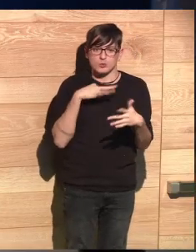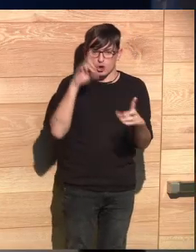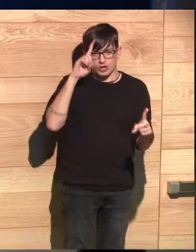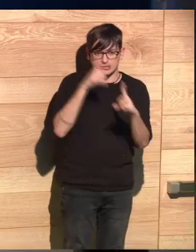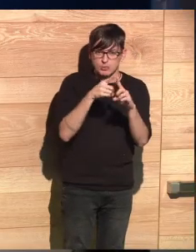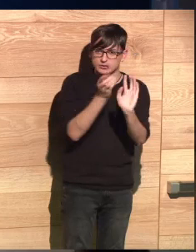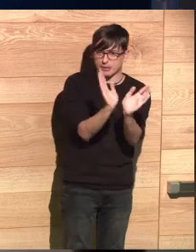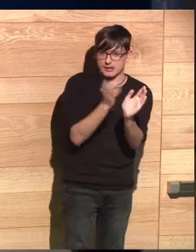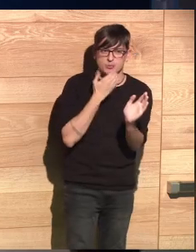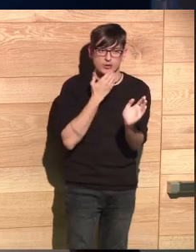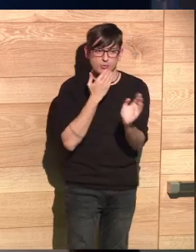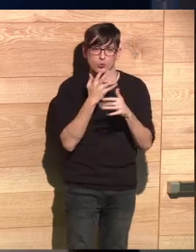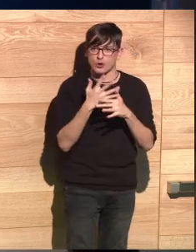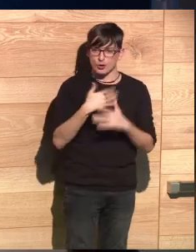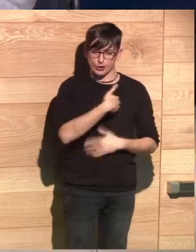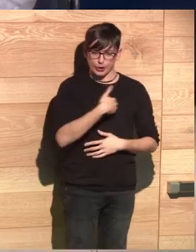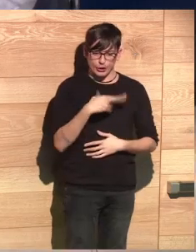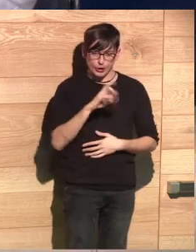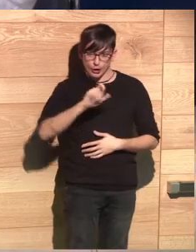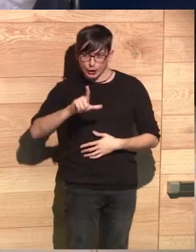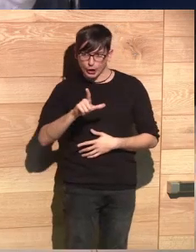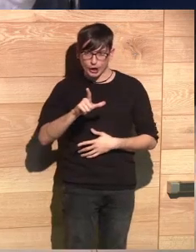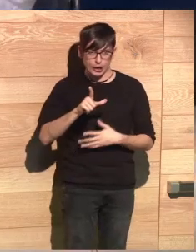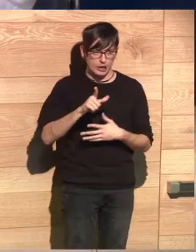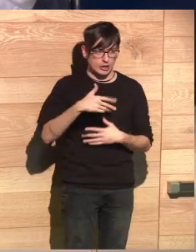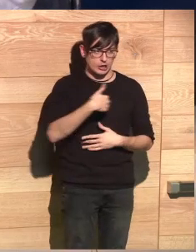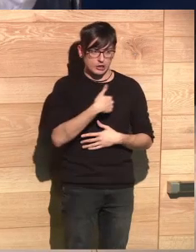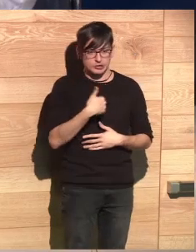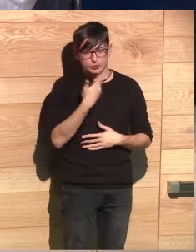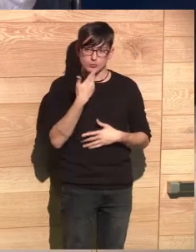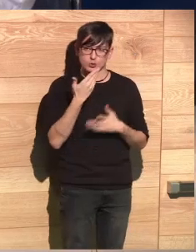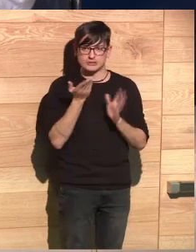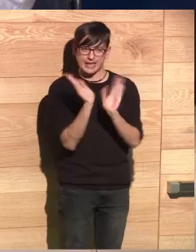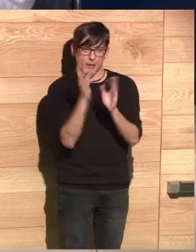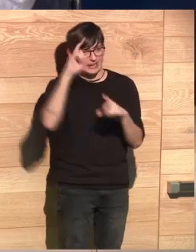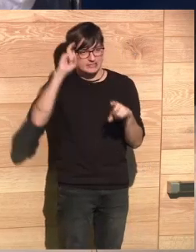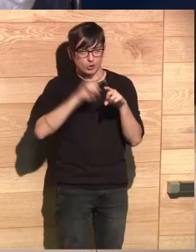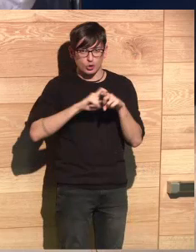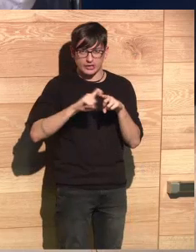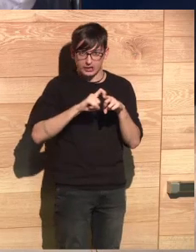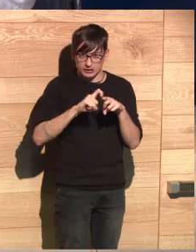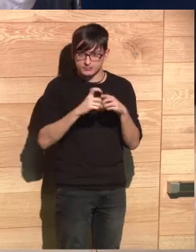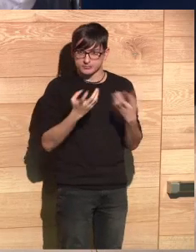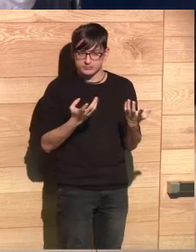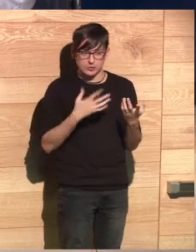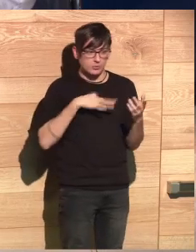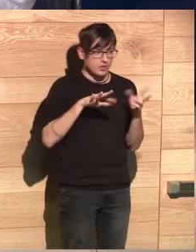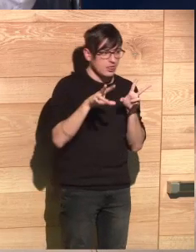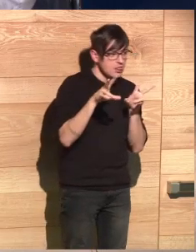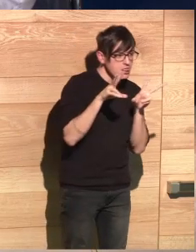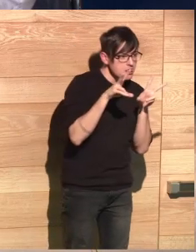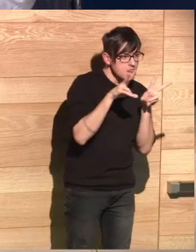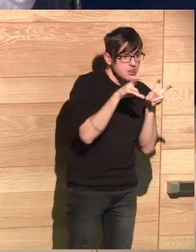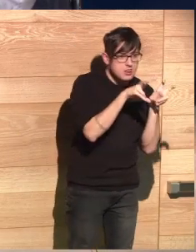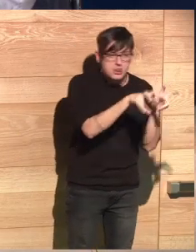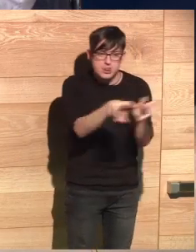terapéuticos. Los juegos de rol se utilizan o se utilizaron en principio como parte de terapias psicológicas, en las que se podían explorar diferentes